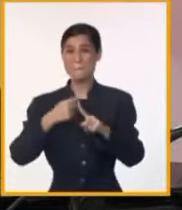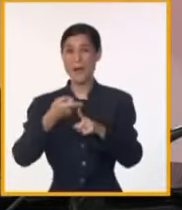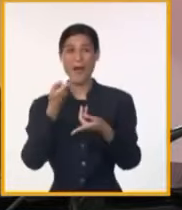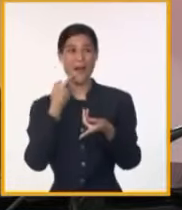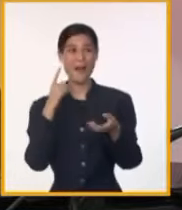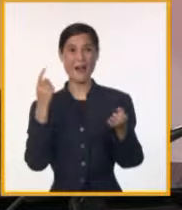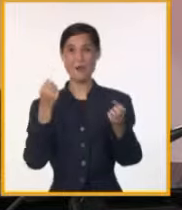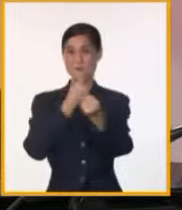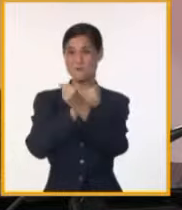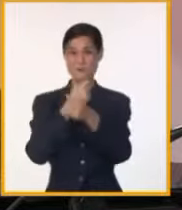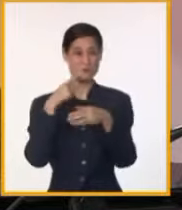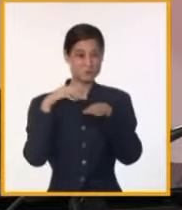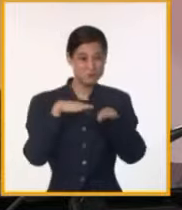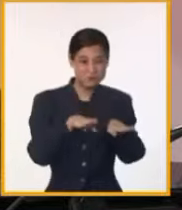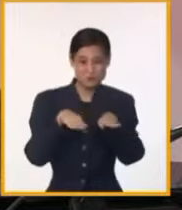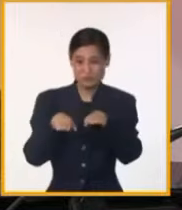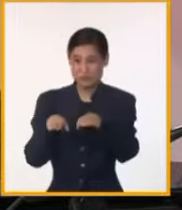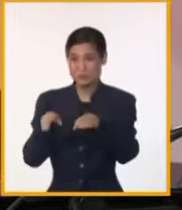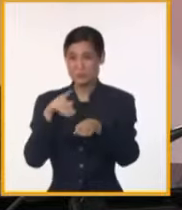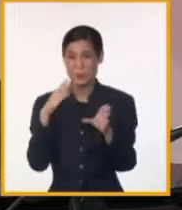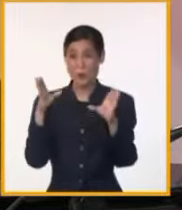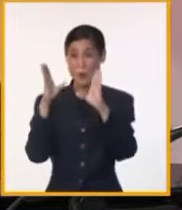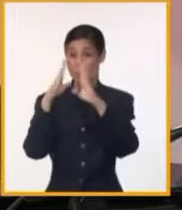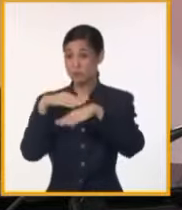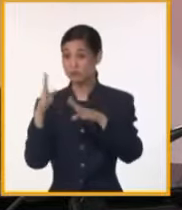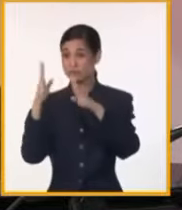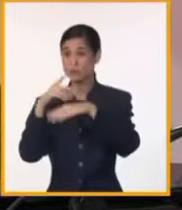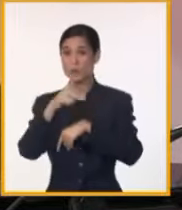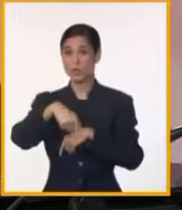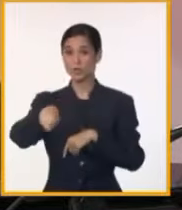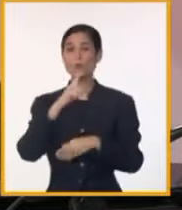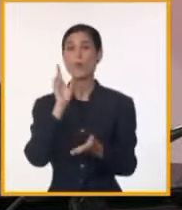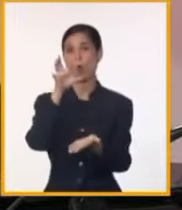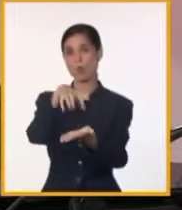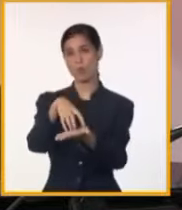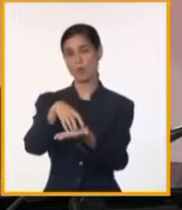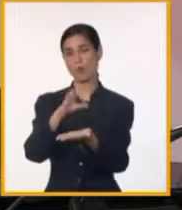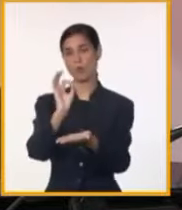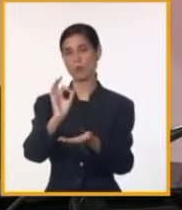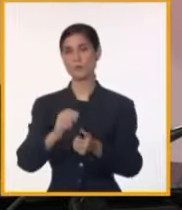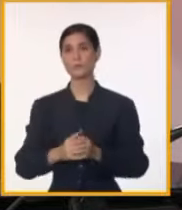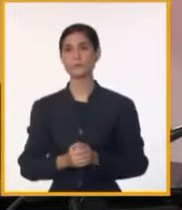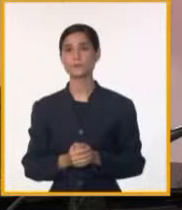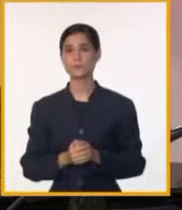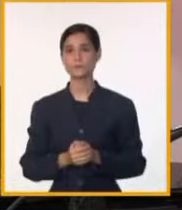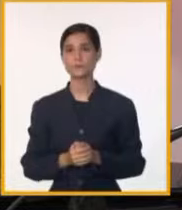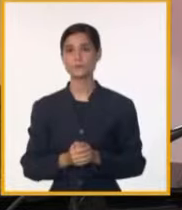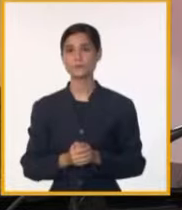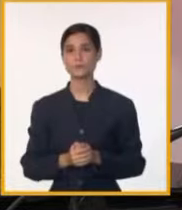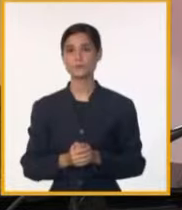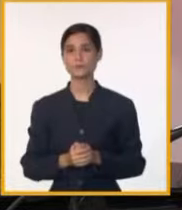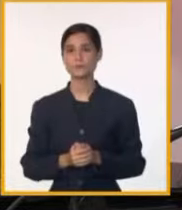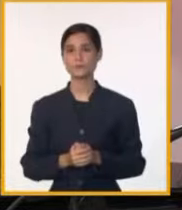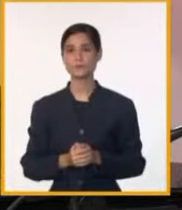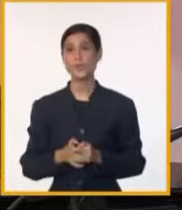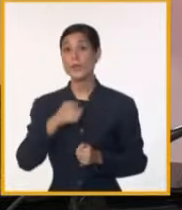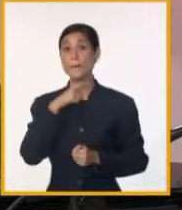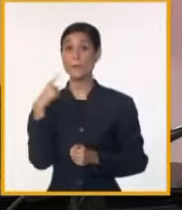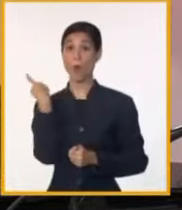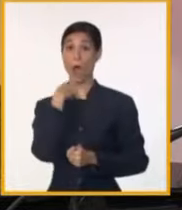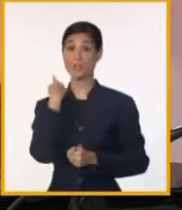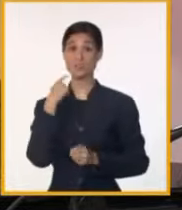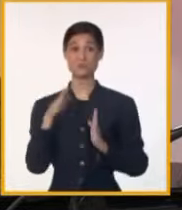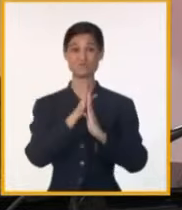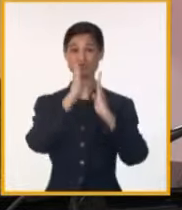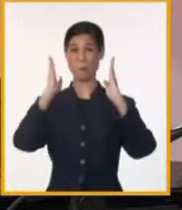una tragedia ahonda en esa zona del mundo de lo que ha ocurrido en este año y de la